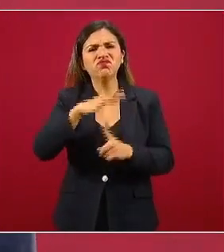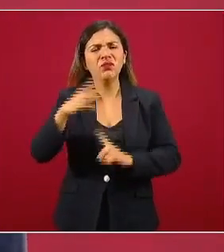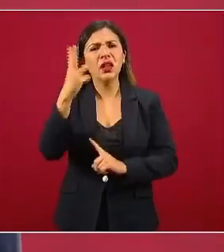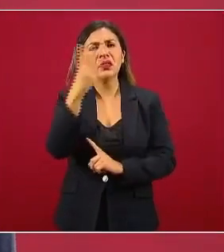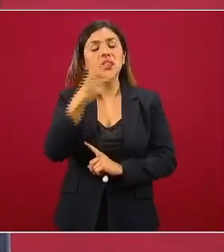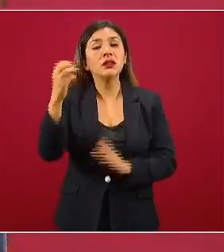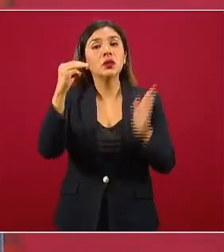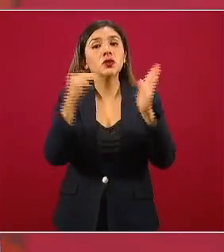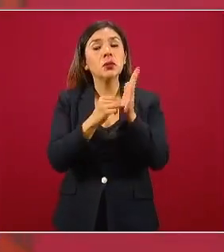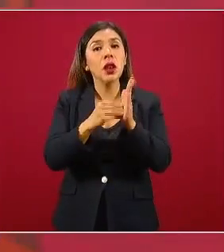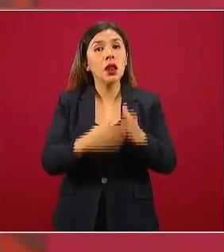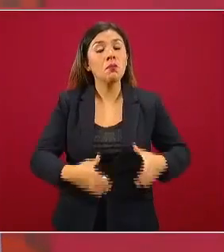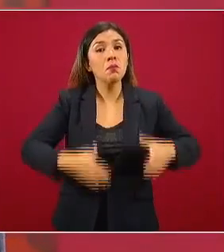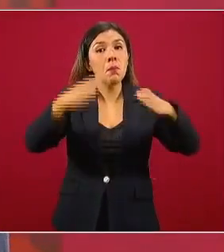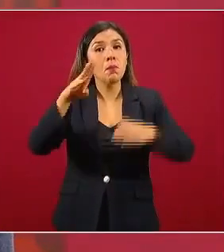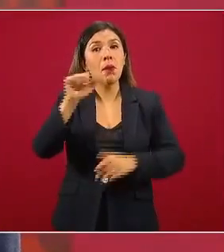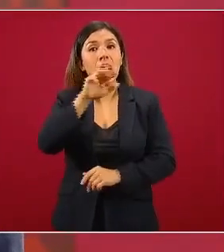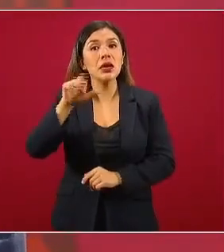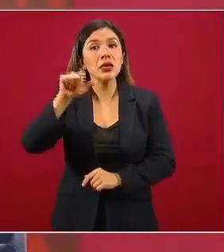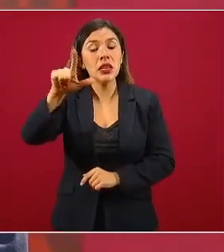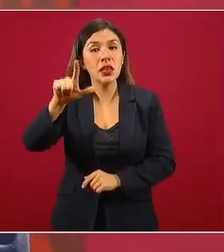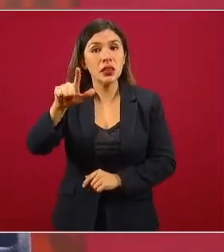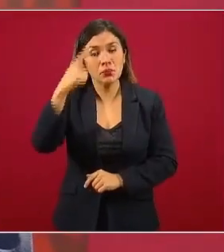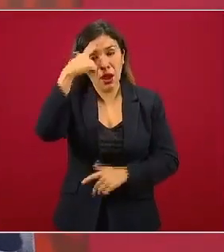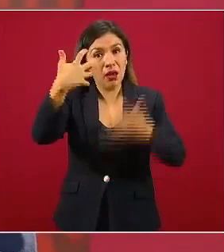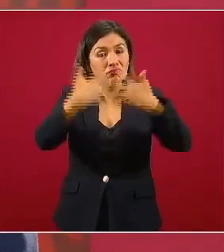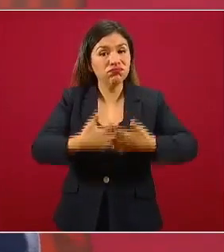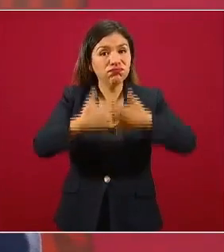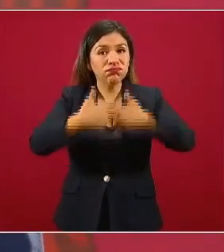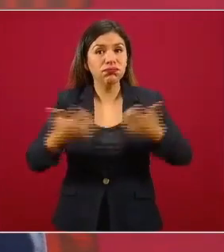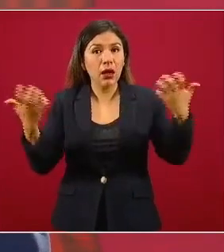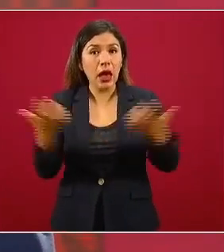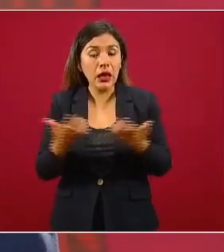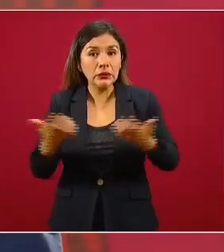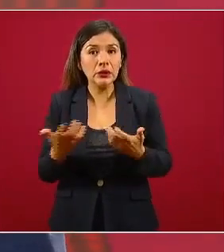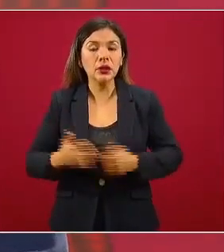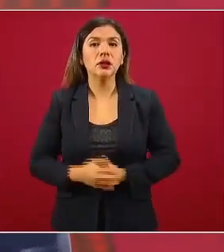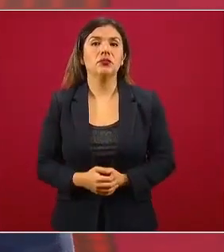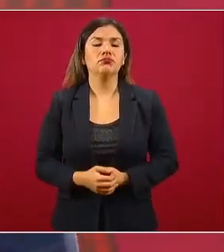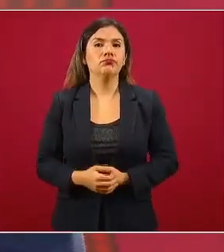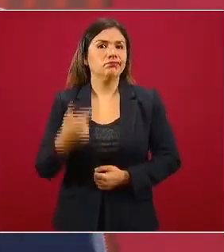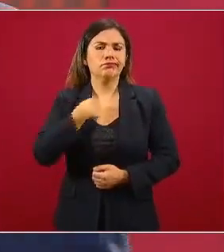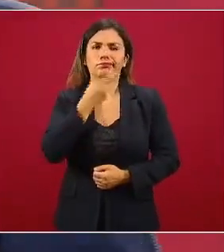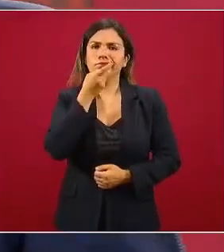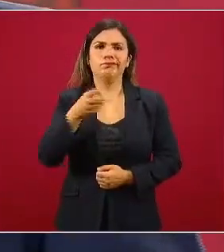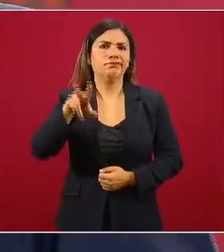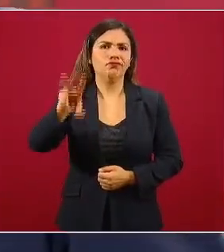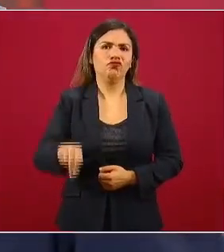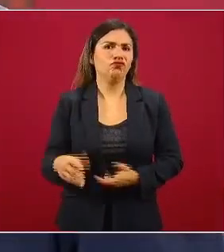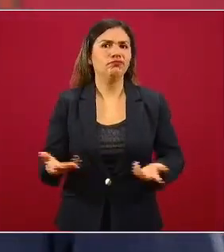300 mil barriles de producción. Entonces dijimos, no,